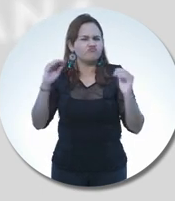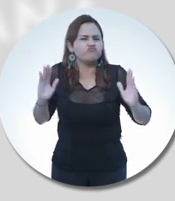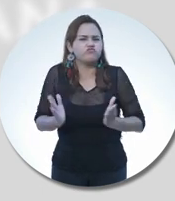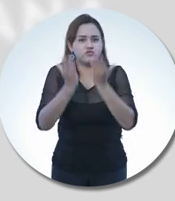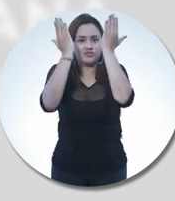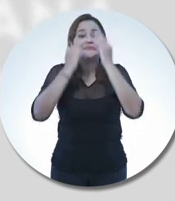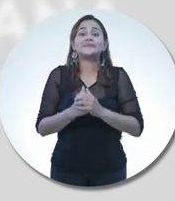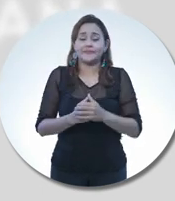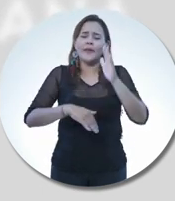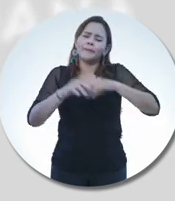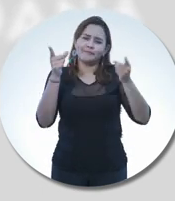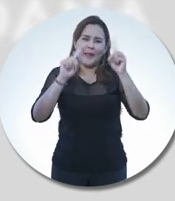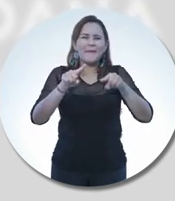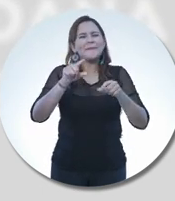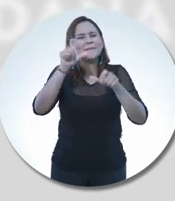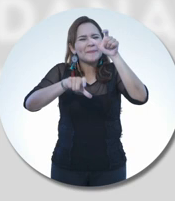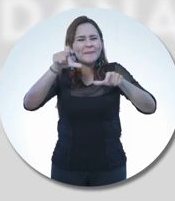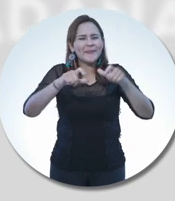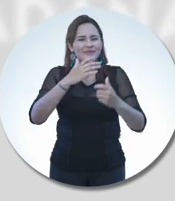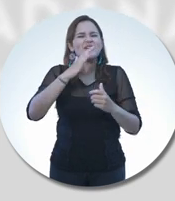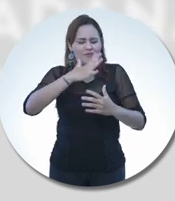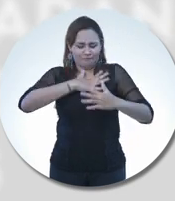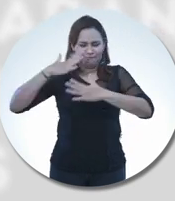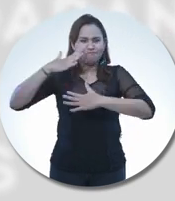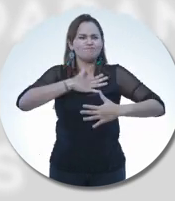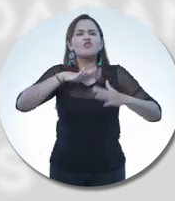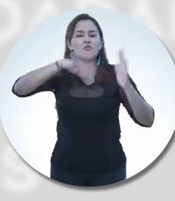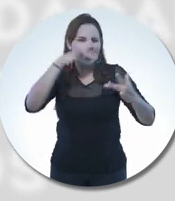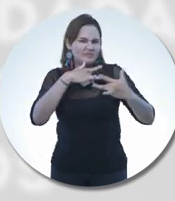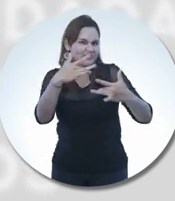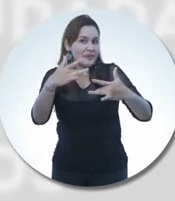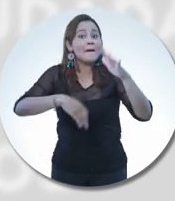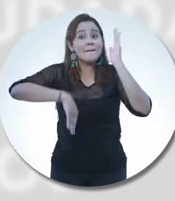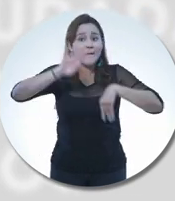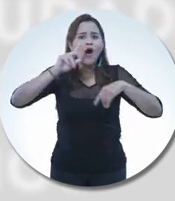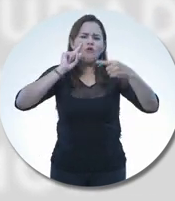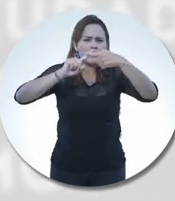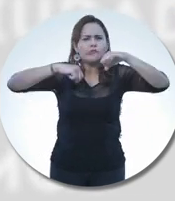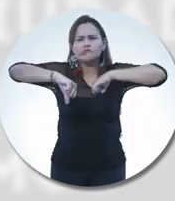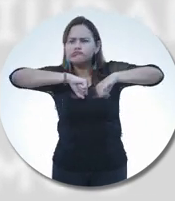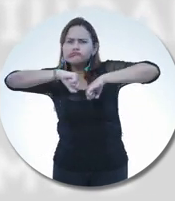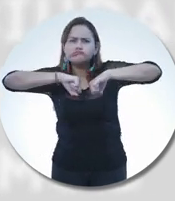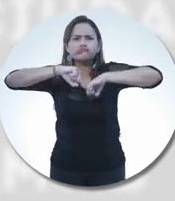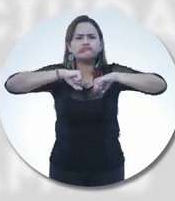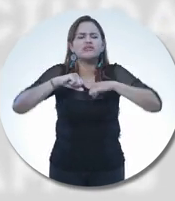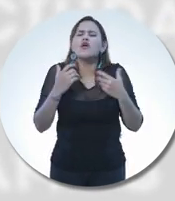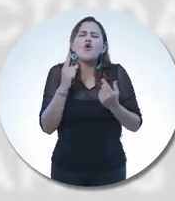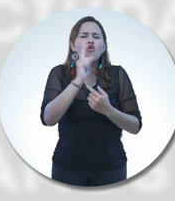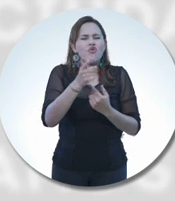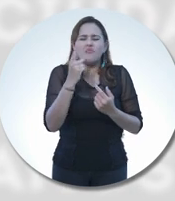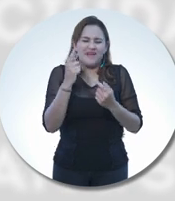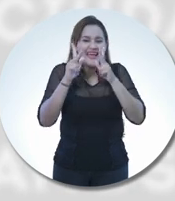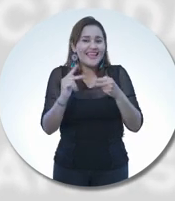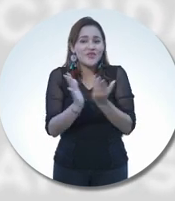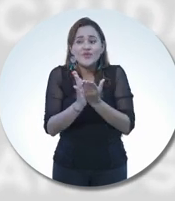lo obtuvo el voluntariado unimagdalena en este se promueve la vinculación de la población universitaria a proyectos y servicios en